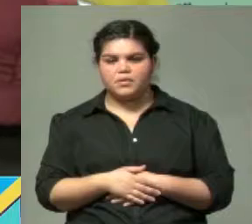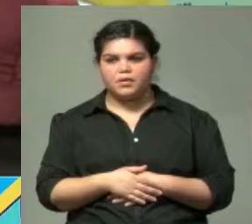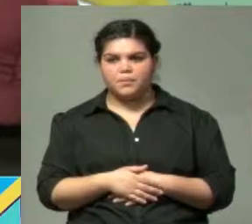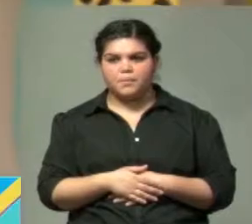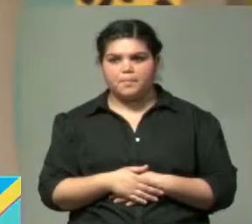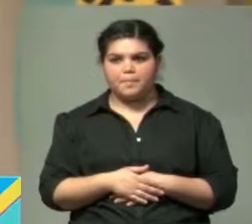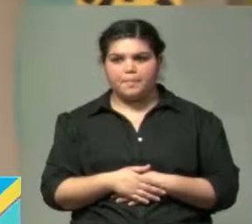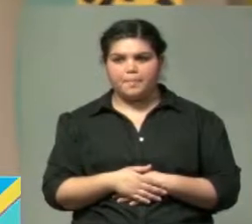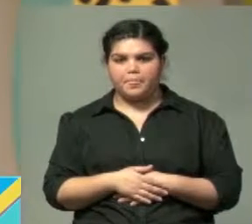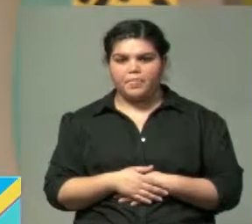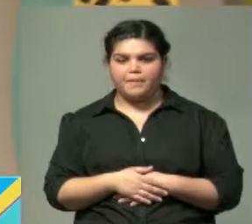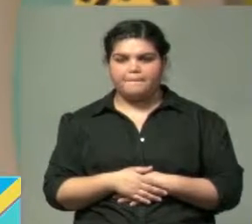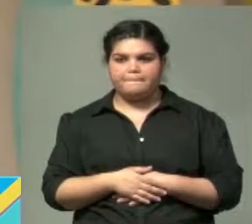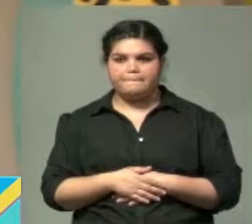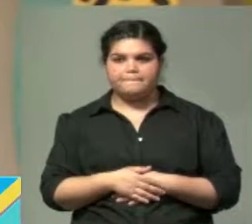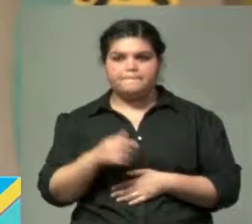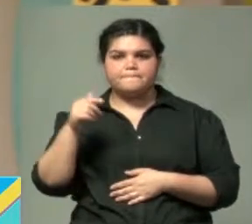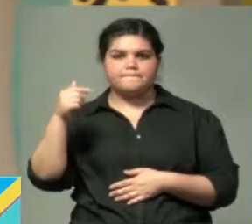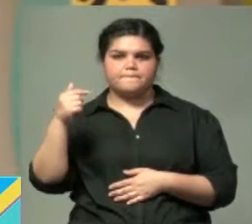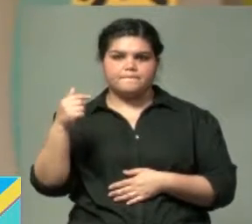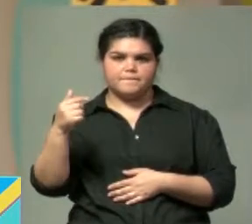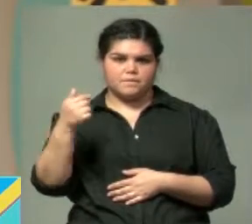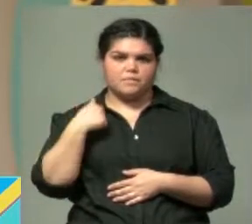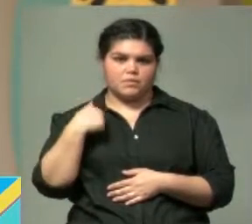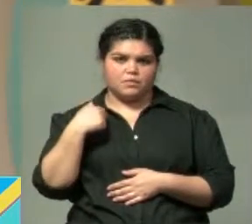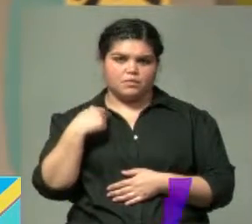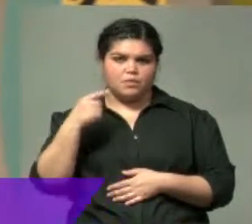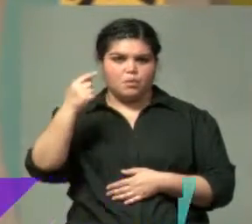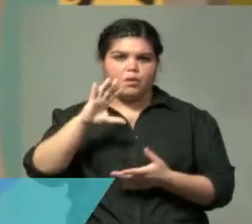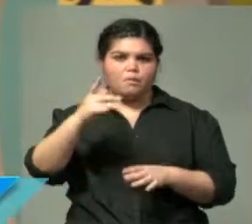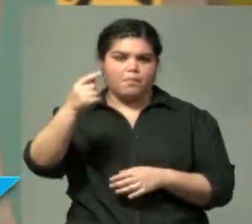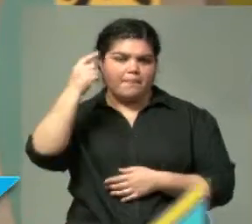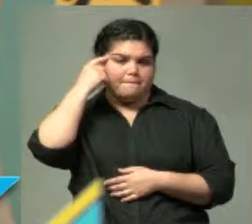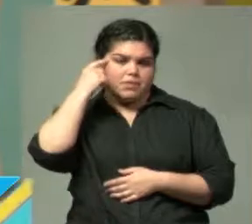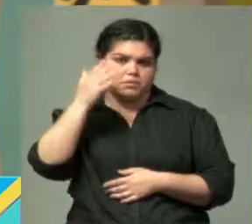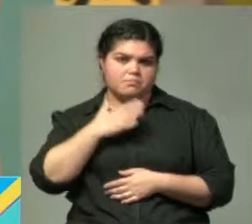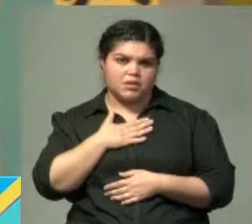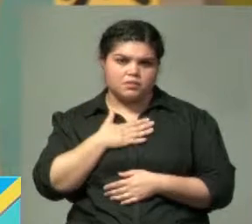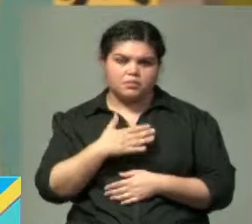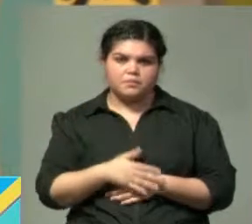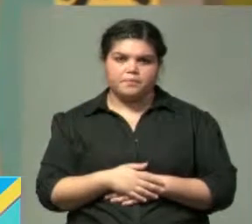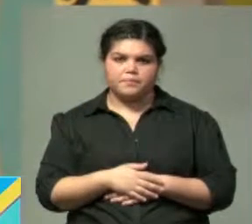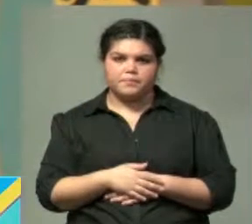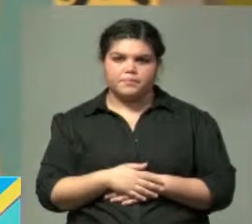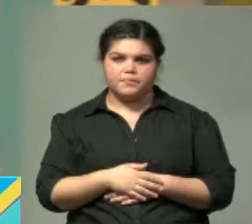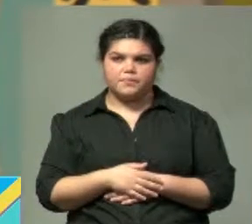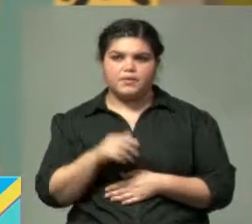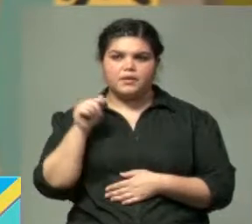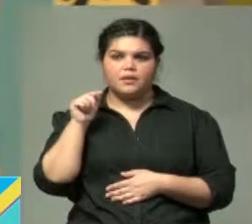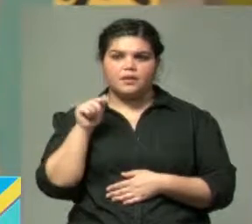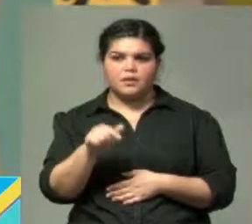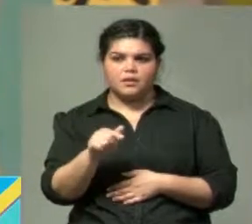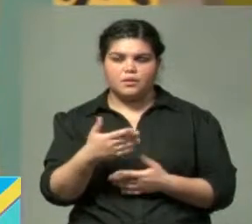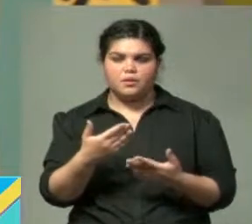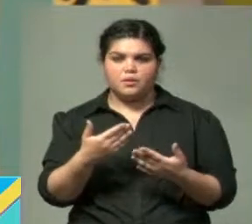yo soy un hombre que pertenezco a una corriente de pensamiento que propicia este tipo de políticas,